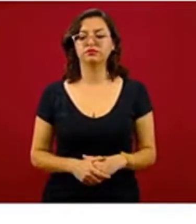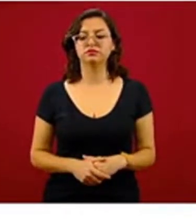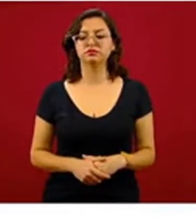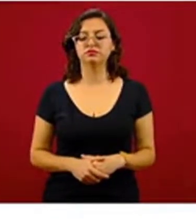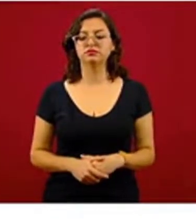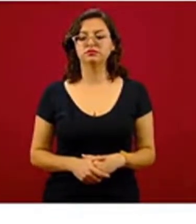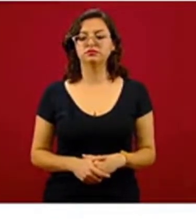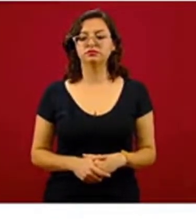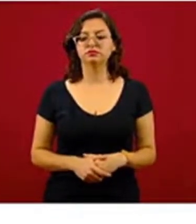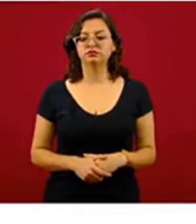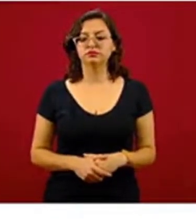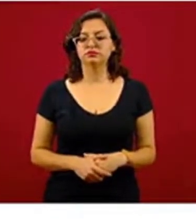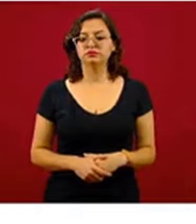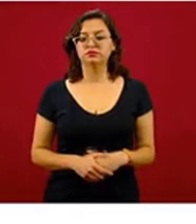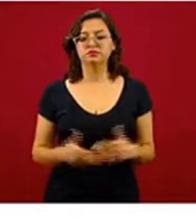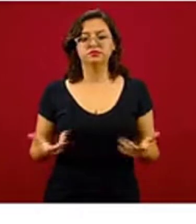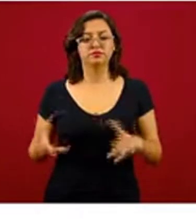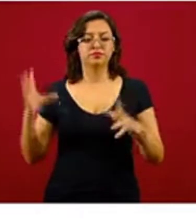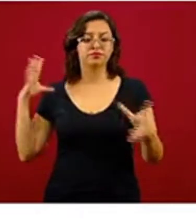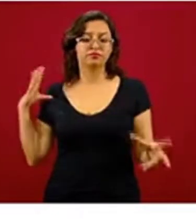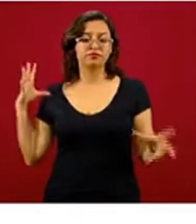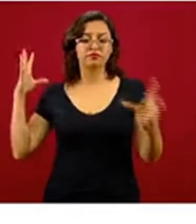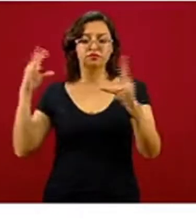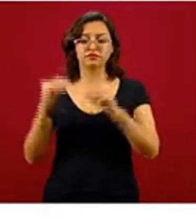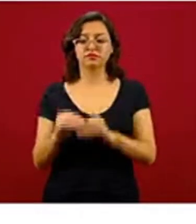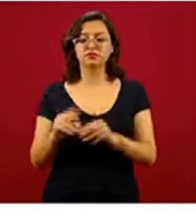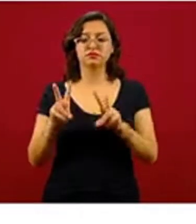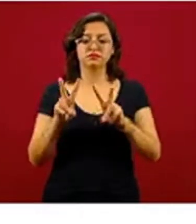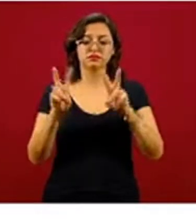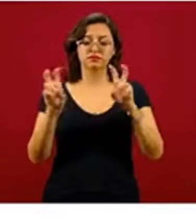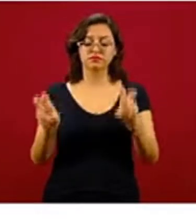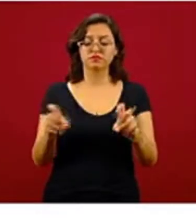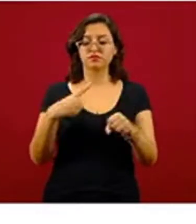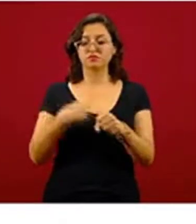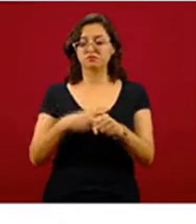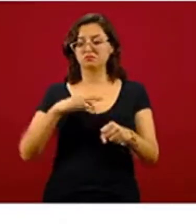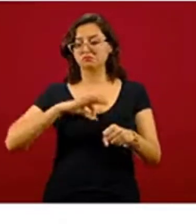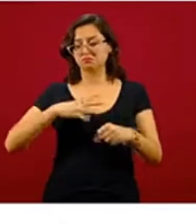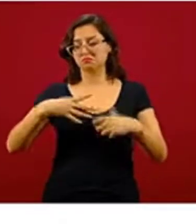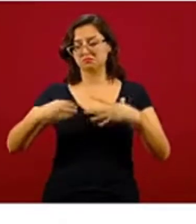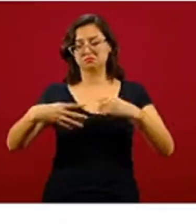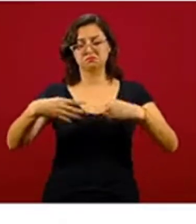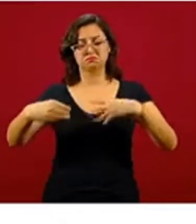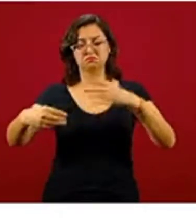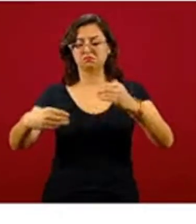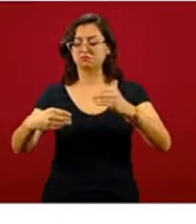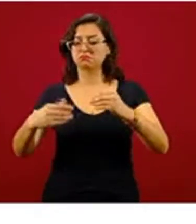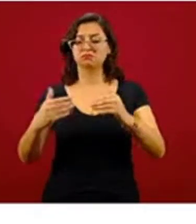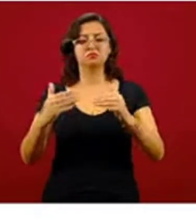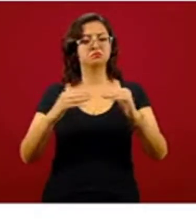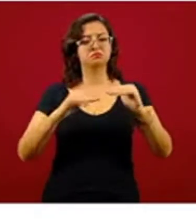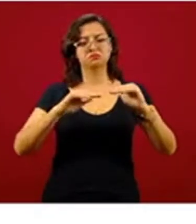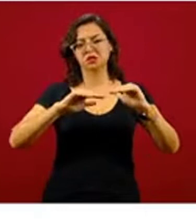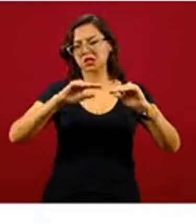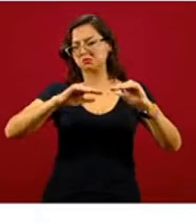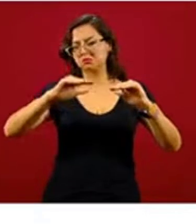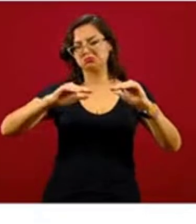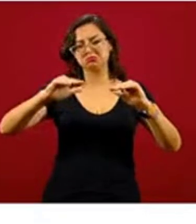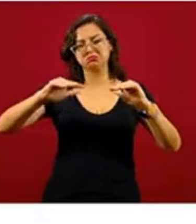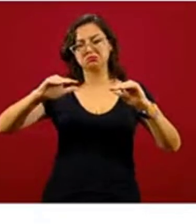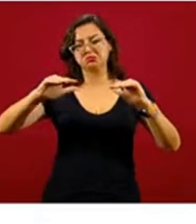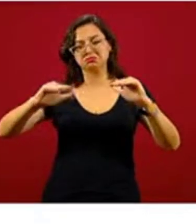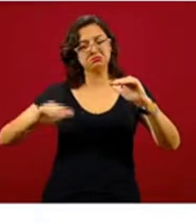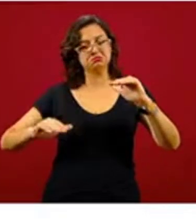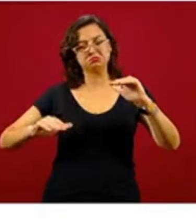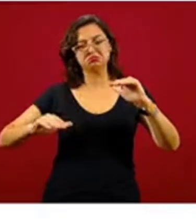epidémica, prácticamente el comportamiento se ha mantenido, no vemos una tendencia descendente, recordando que esta es una curva